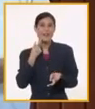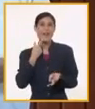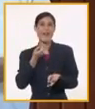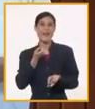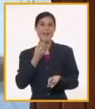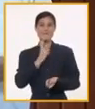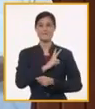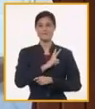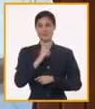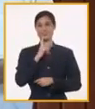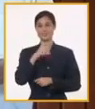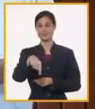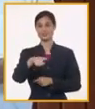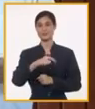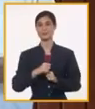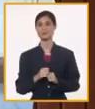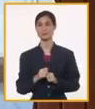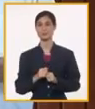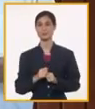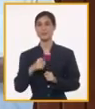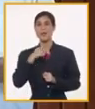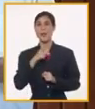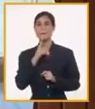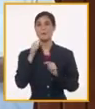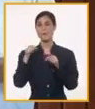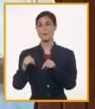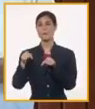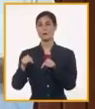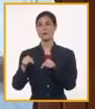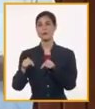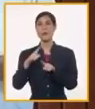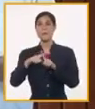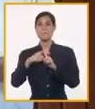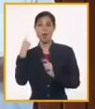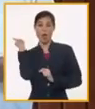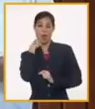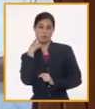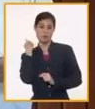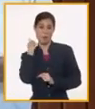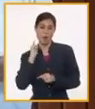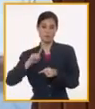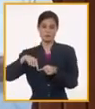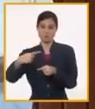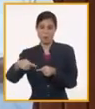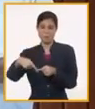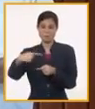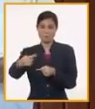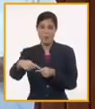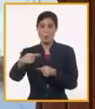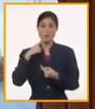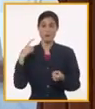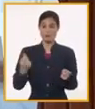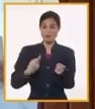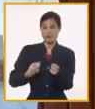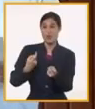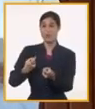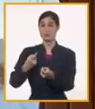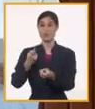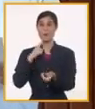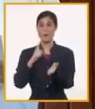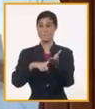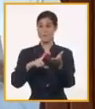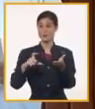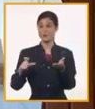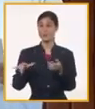acto. Solo ahora, tras la insistencia de muchos años y el respaldo unánime del Buró Político y, como es